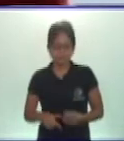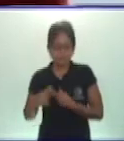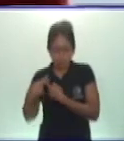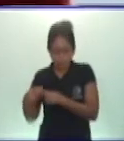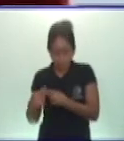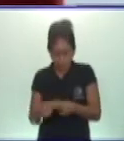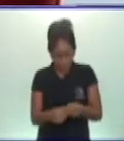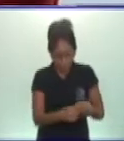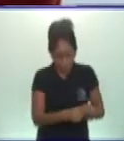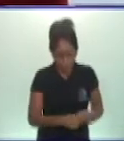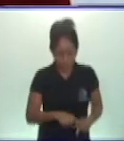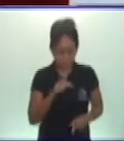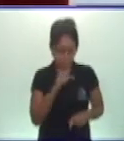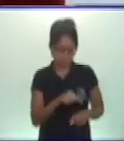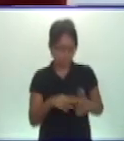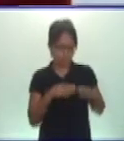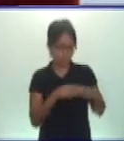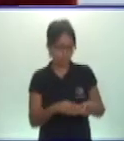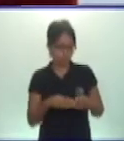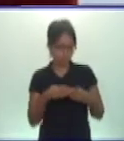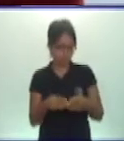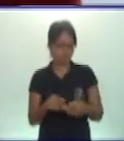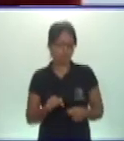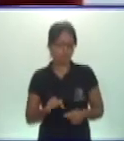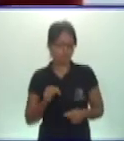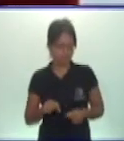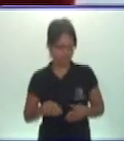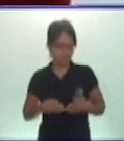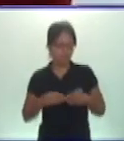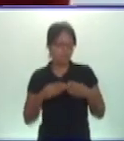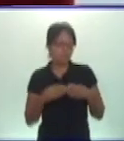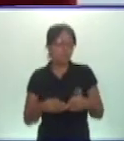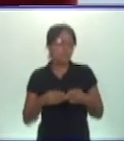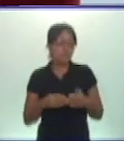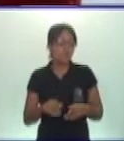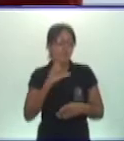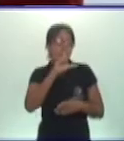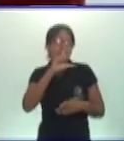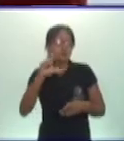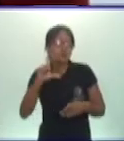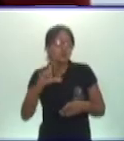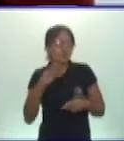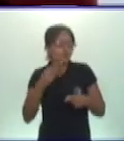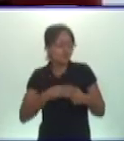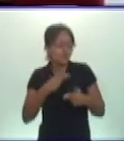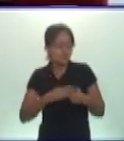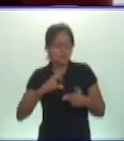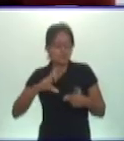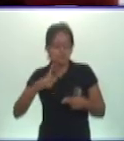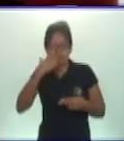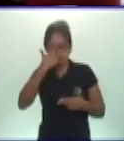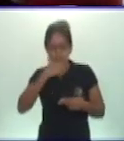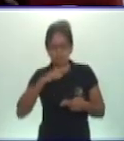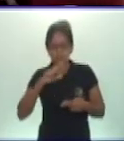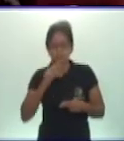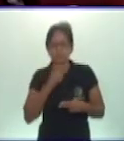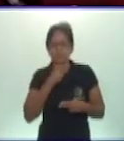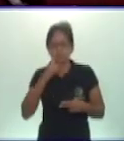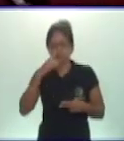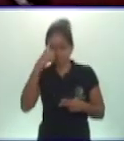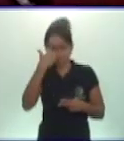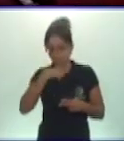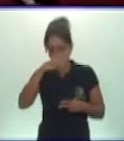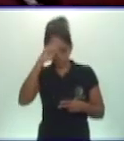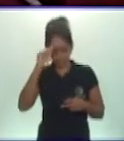bahía Puerto o Bahía Carenas, por la función que había ejercido la bahía en su